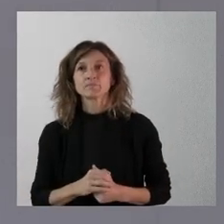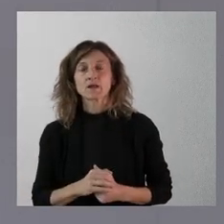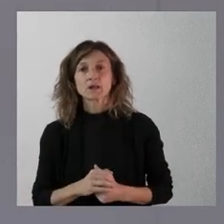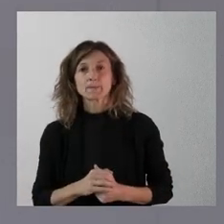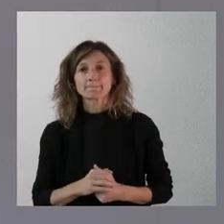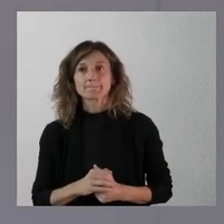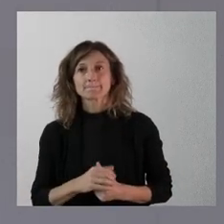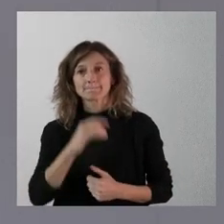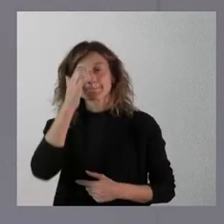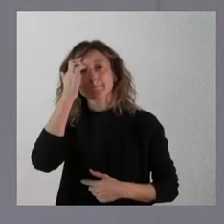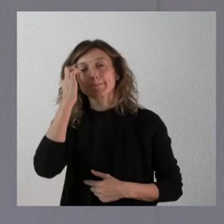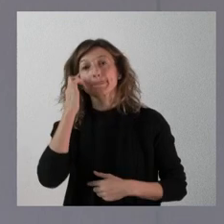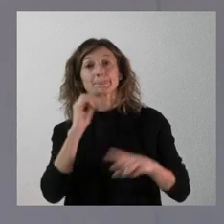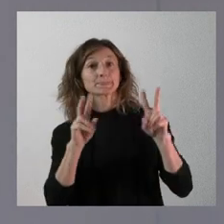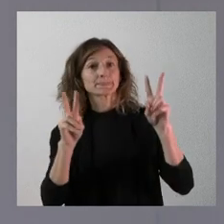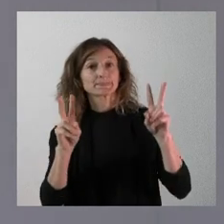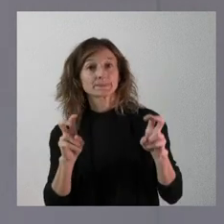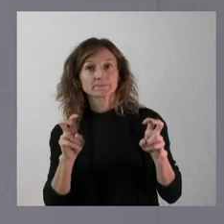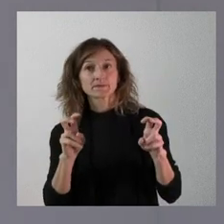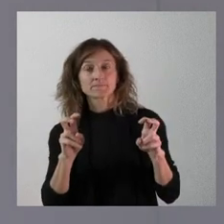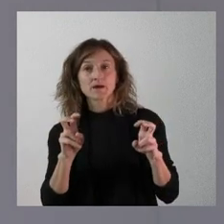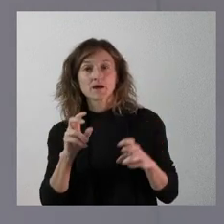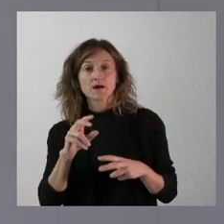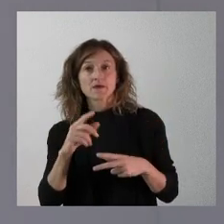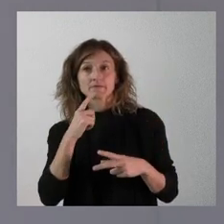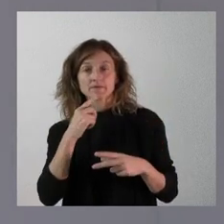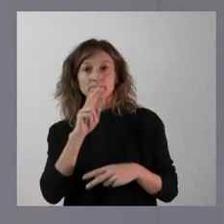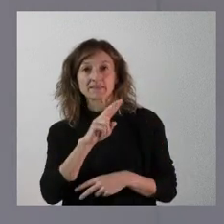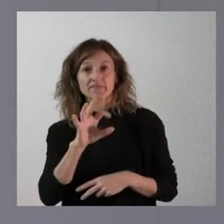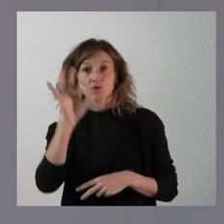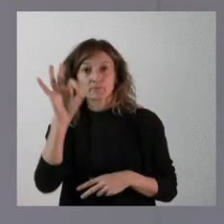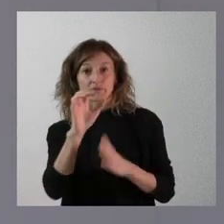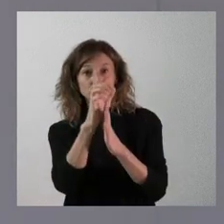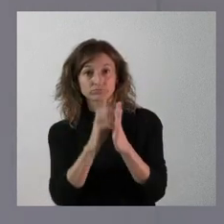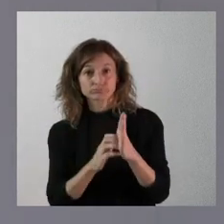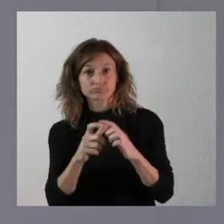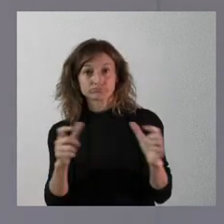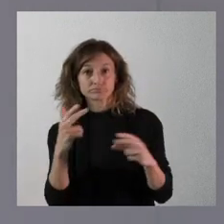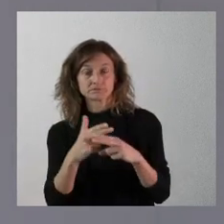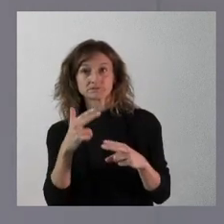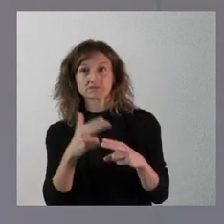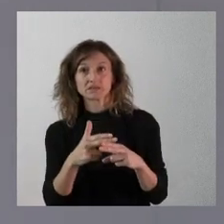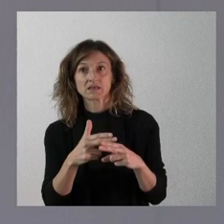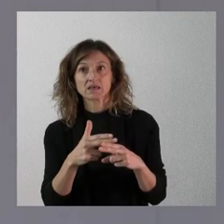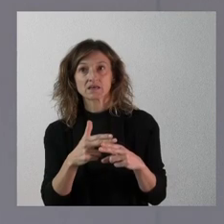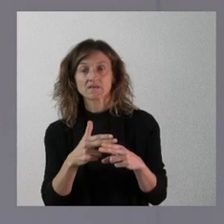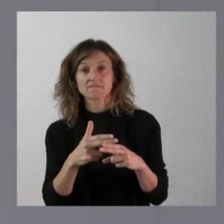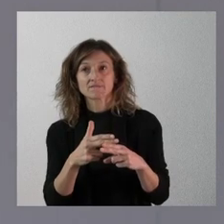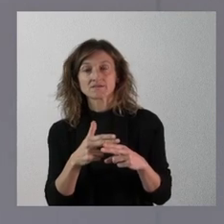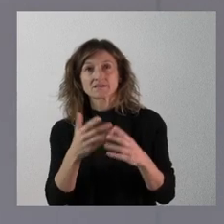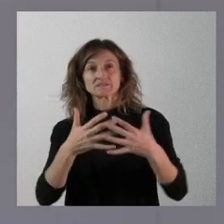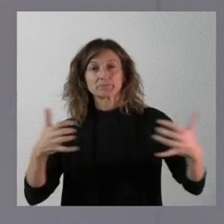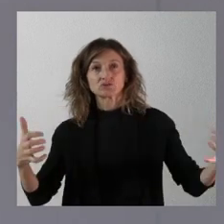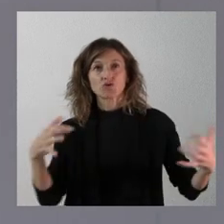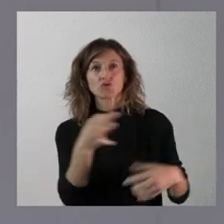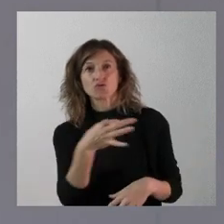esta medida de rebaja del 25% quizá no sea esa expresión más correcta porque